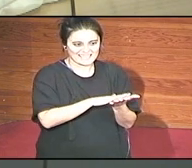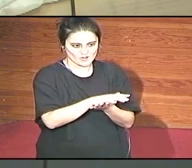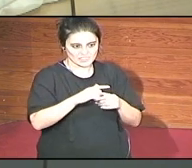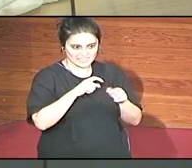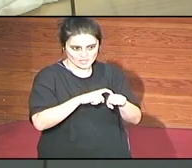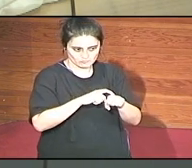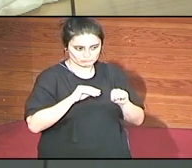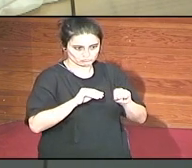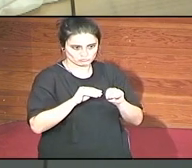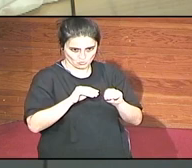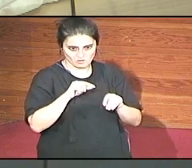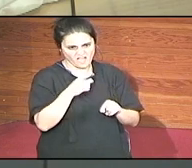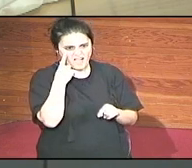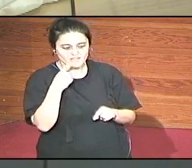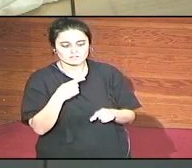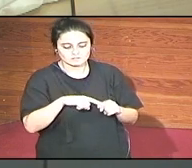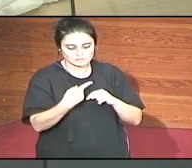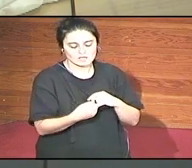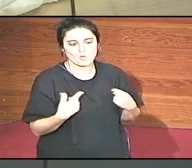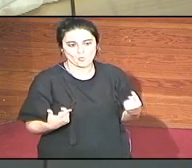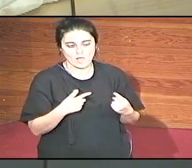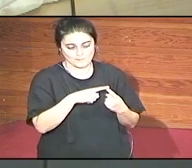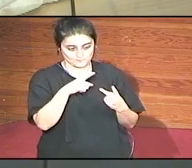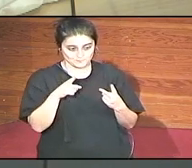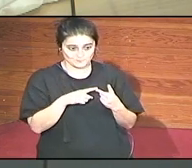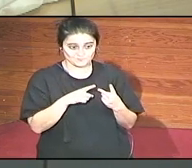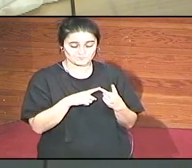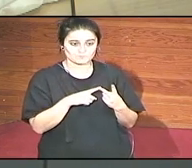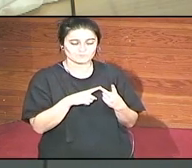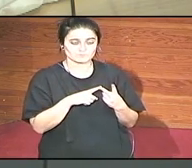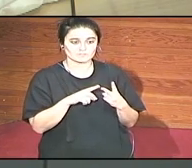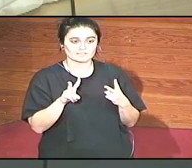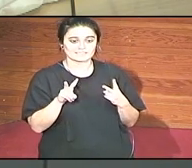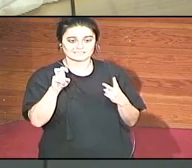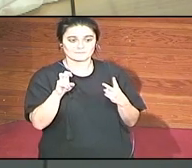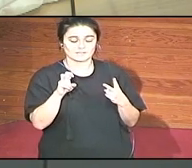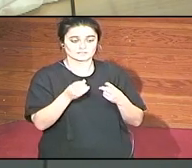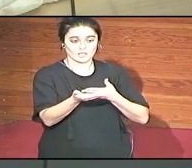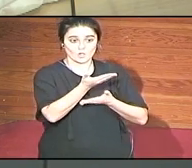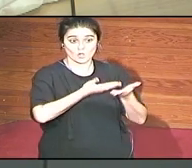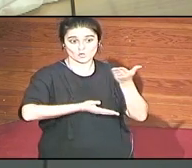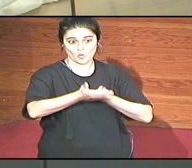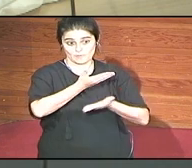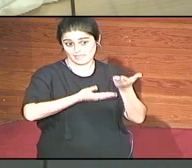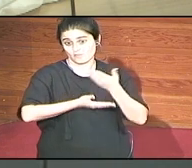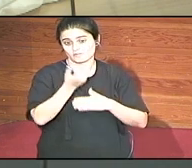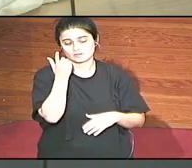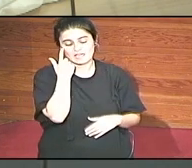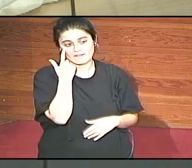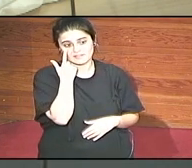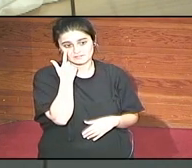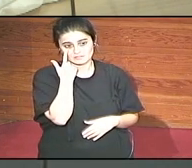el terreno y la segunda pregunta era en temas de cooperación los proyectos que